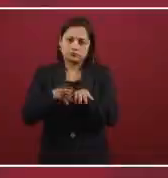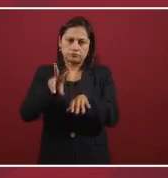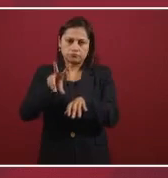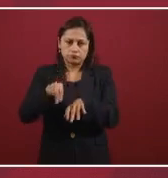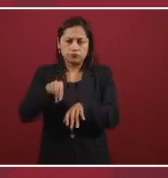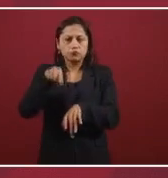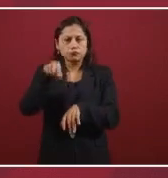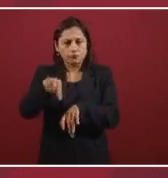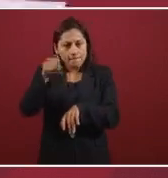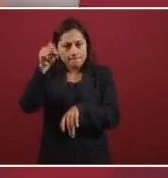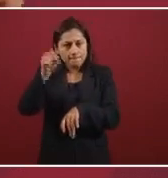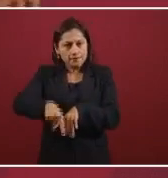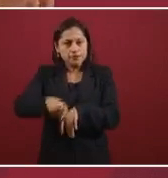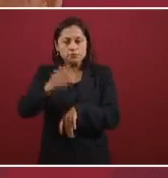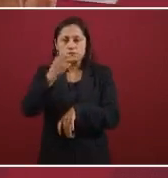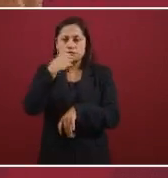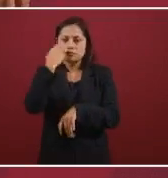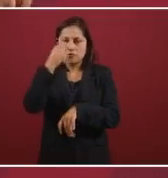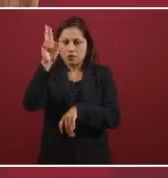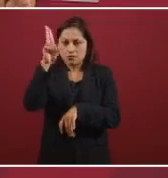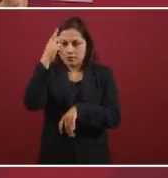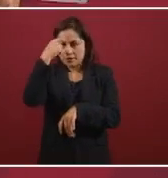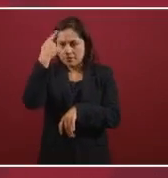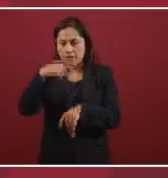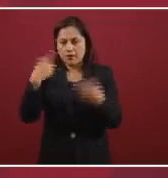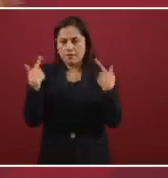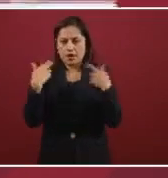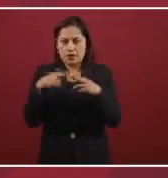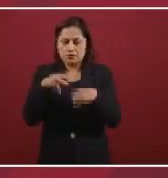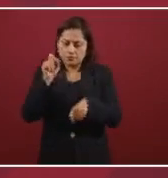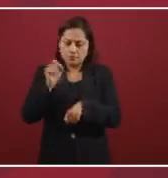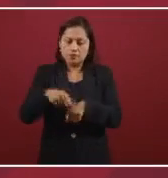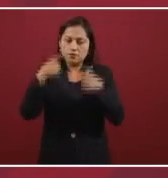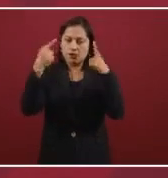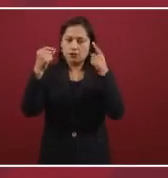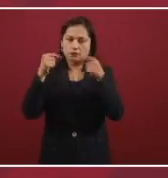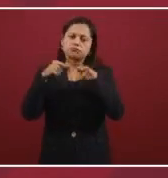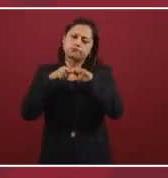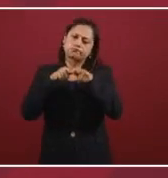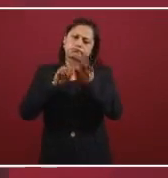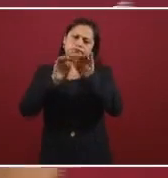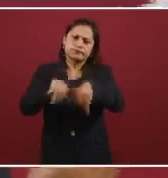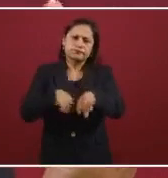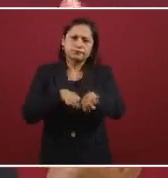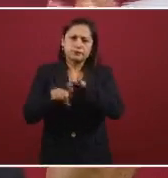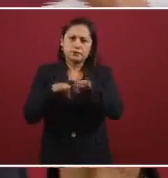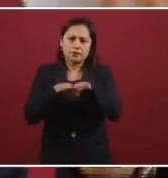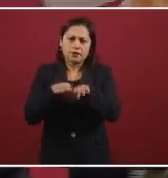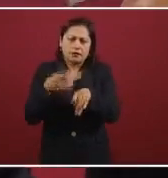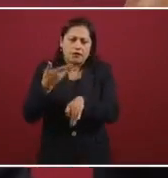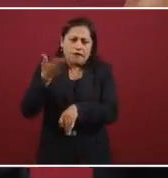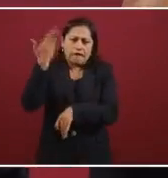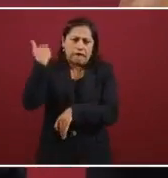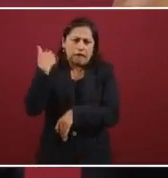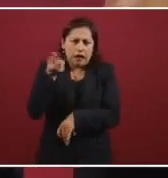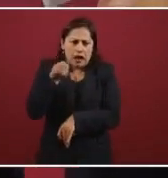normales, siempre ha sido así y ha habido épocas